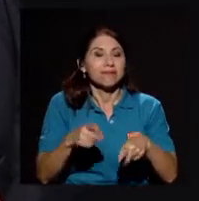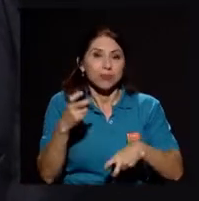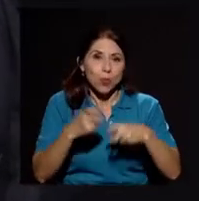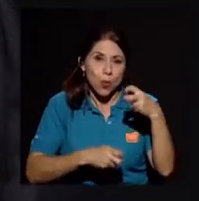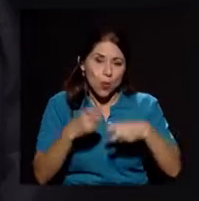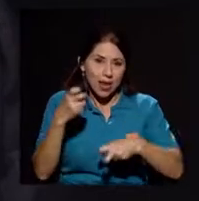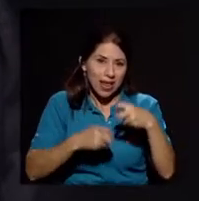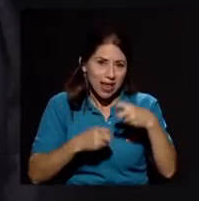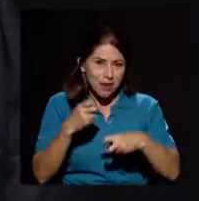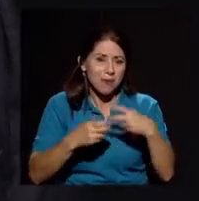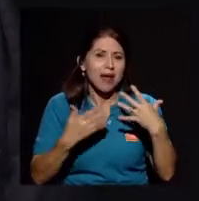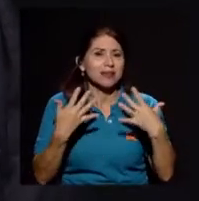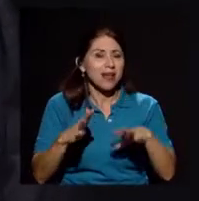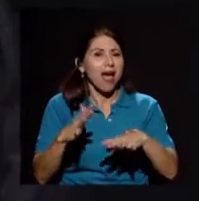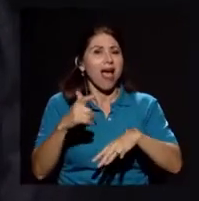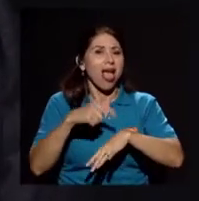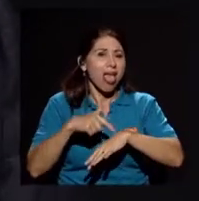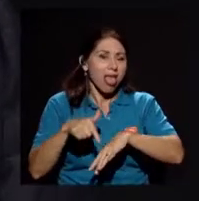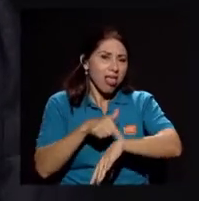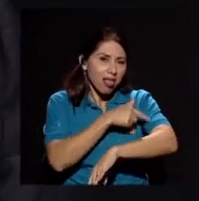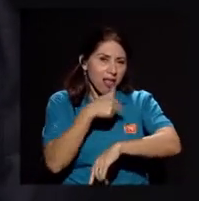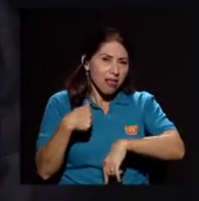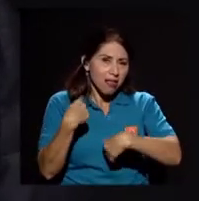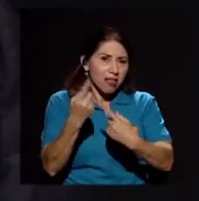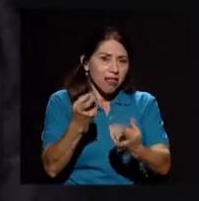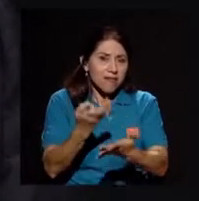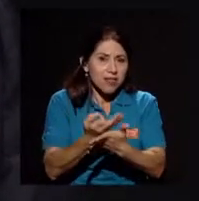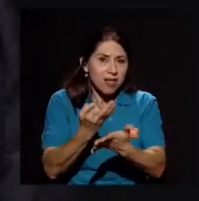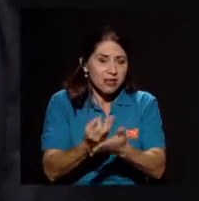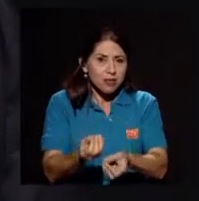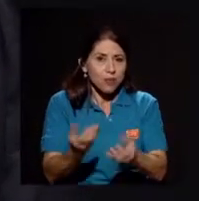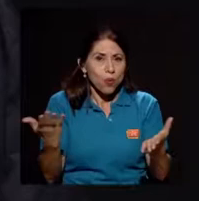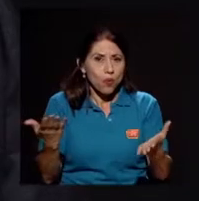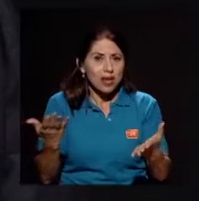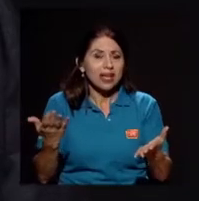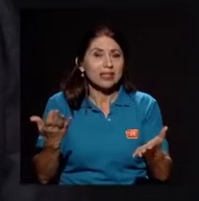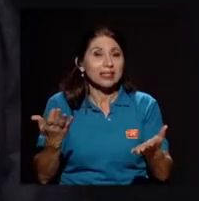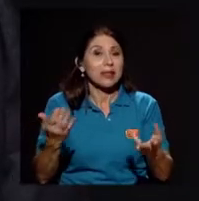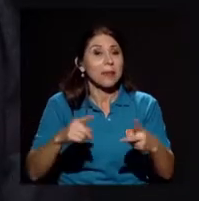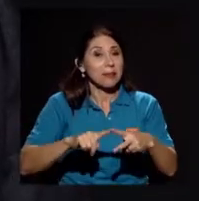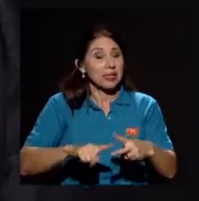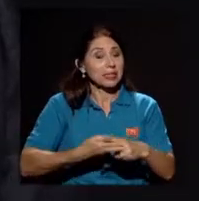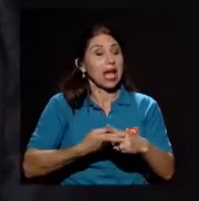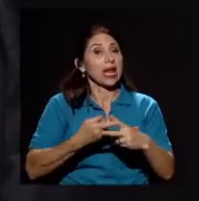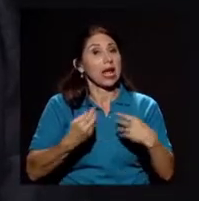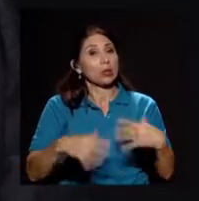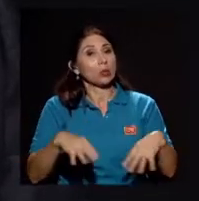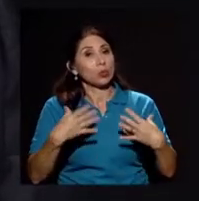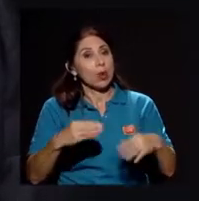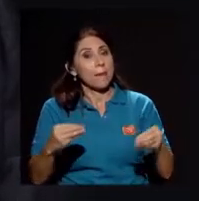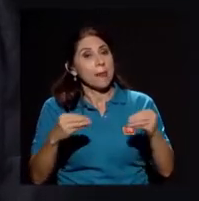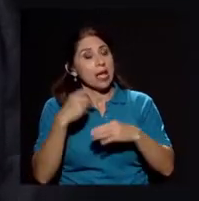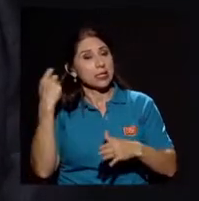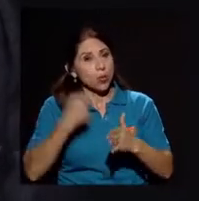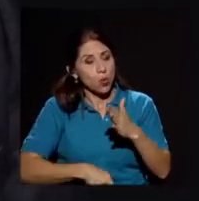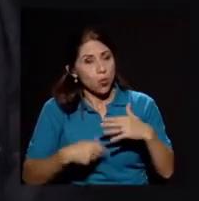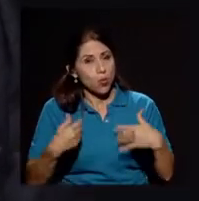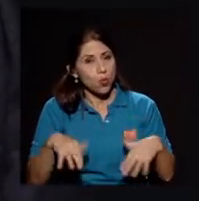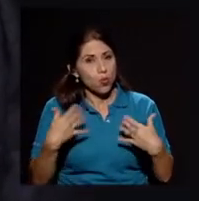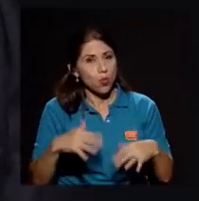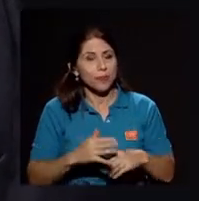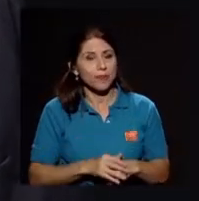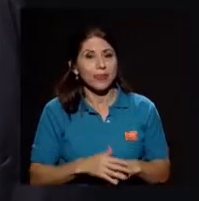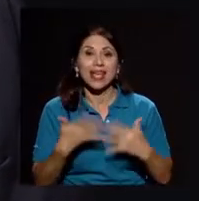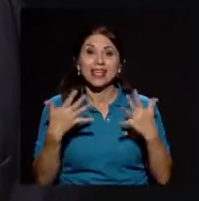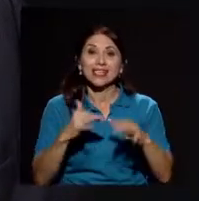secular ya problema de largo plazo que es de las finanzas públicas nos va a empezar pasar la factura de una manera tanto más intensa ya